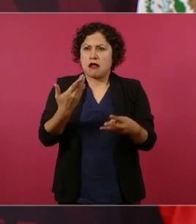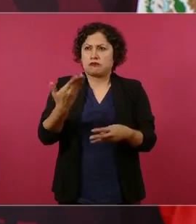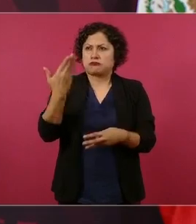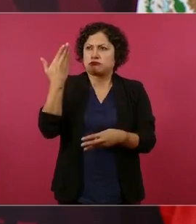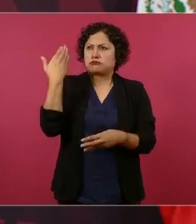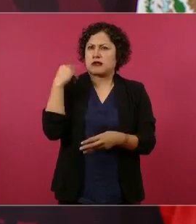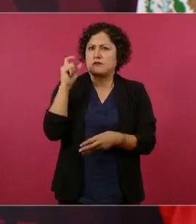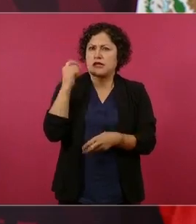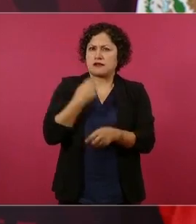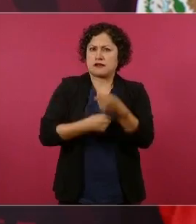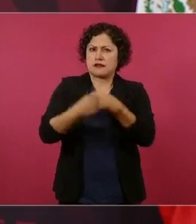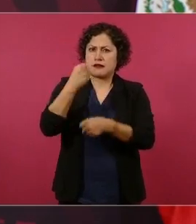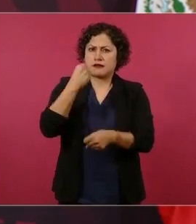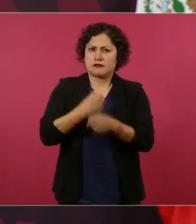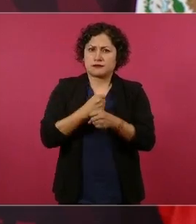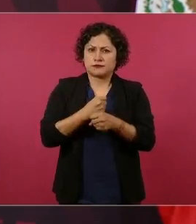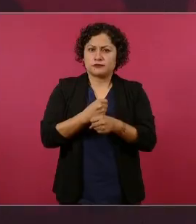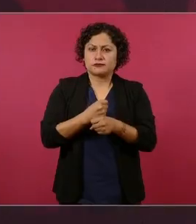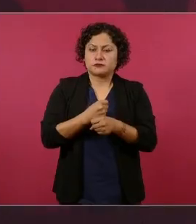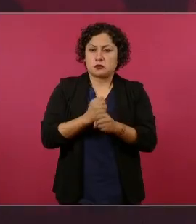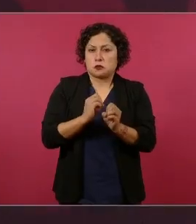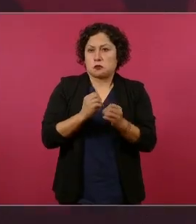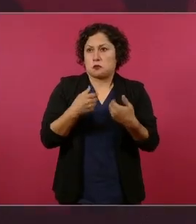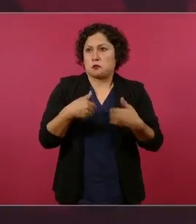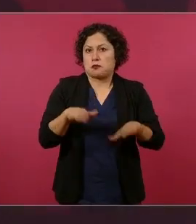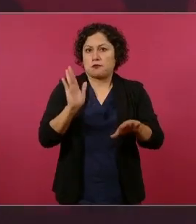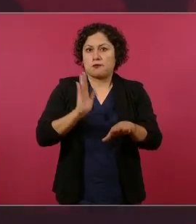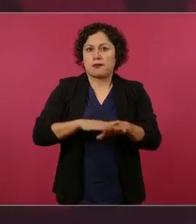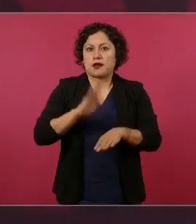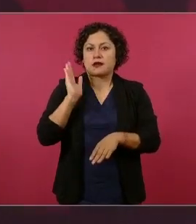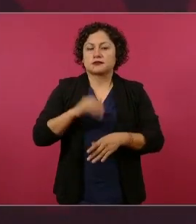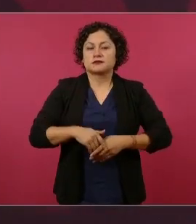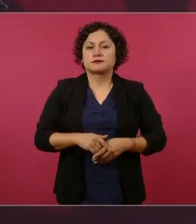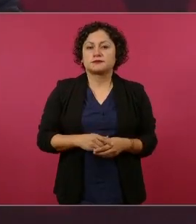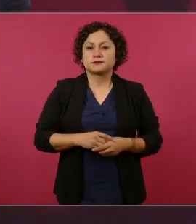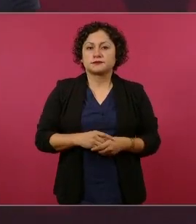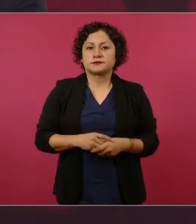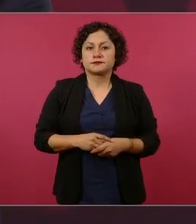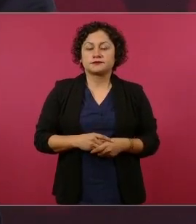20 años o más.